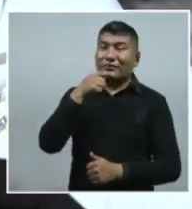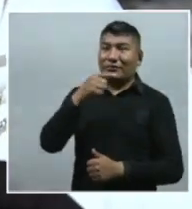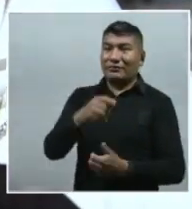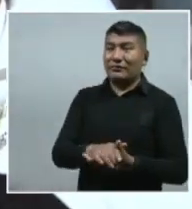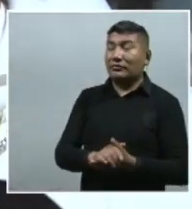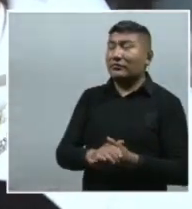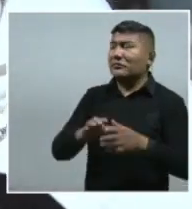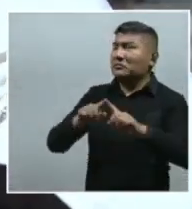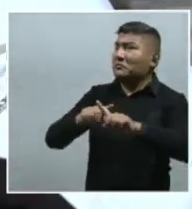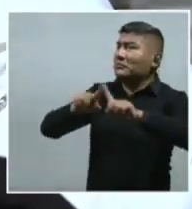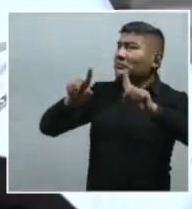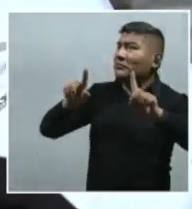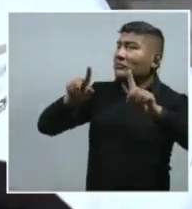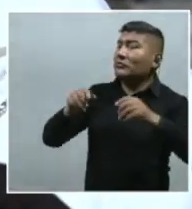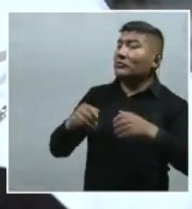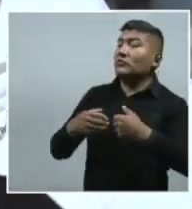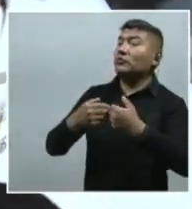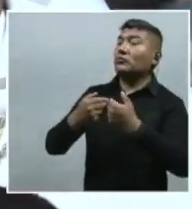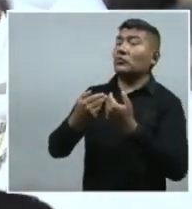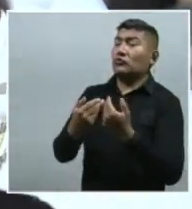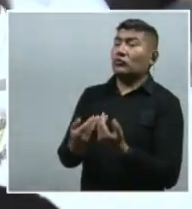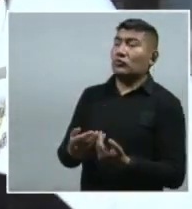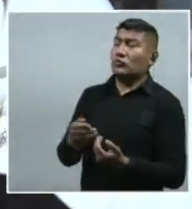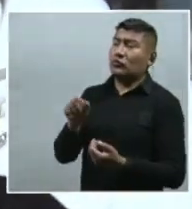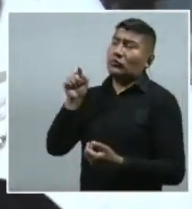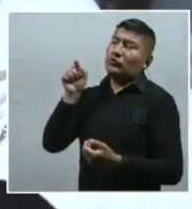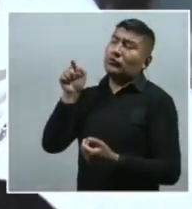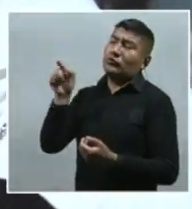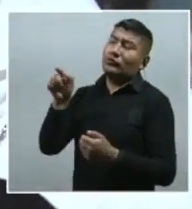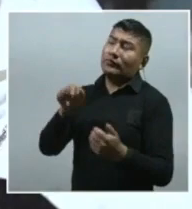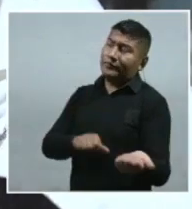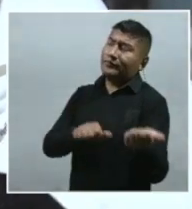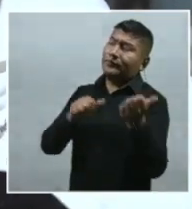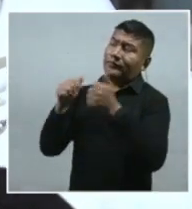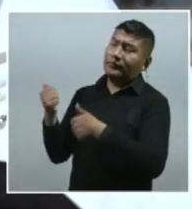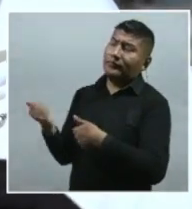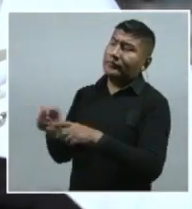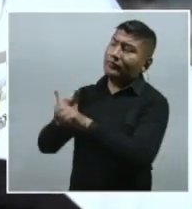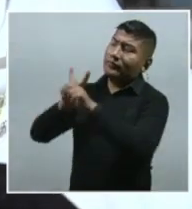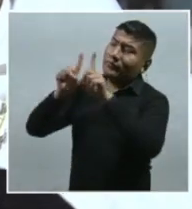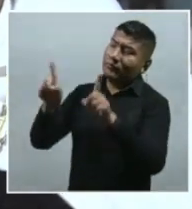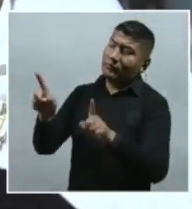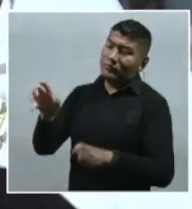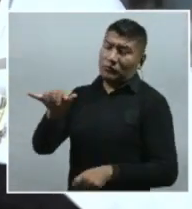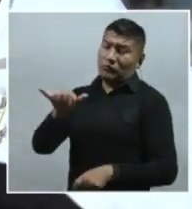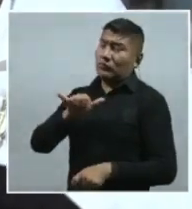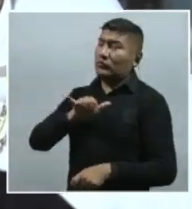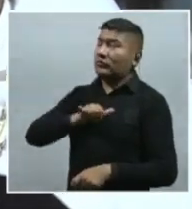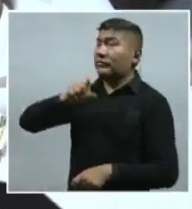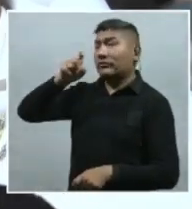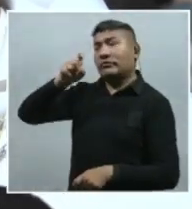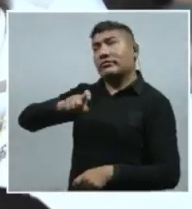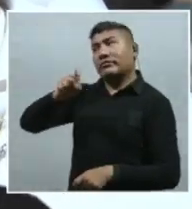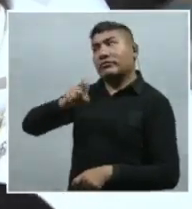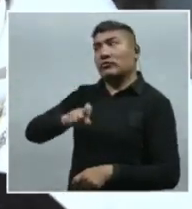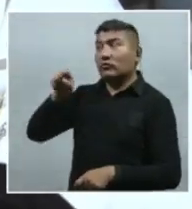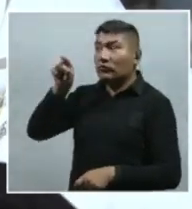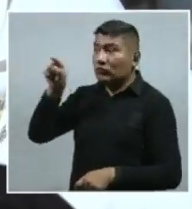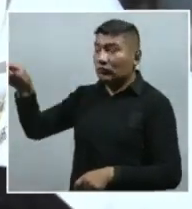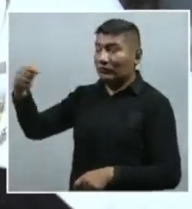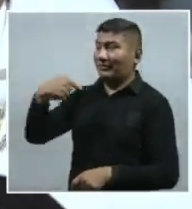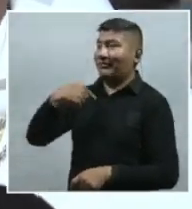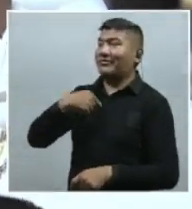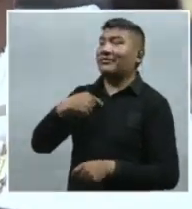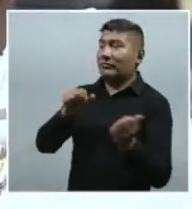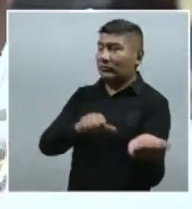Pero cómo te vas a bautizar tú yo soy el que tiene necesidad de ser